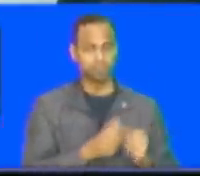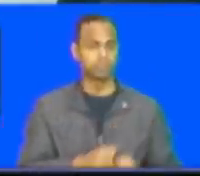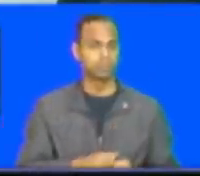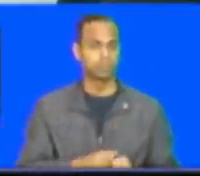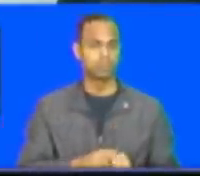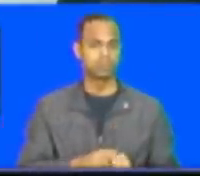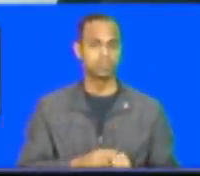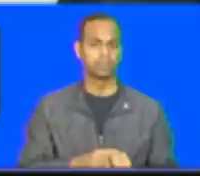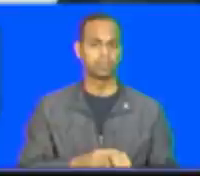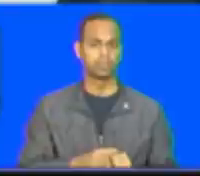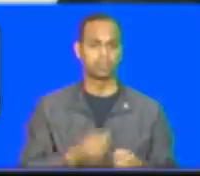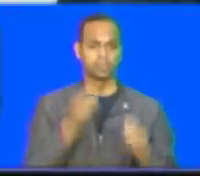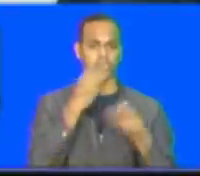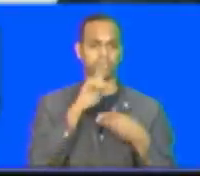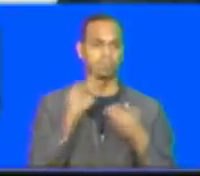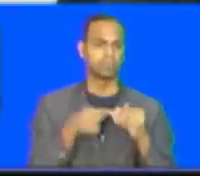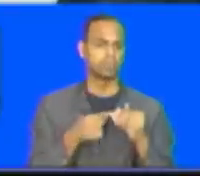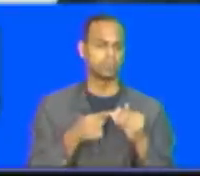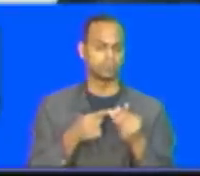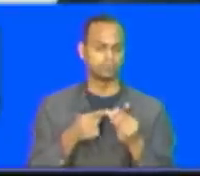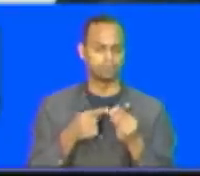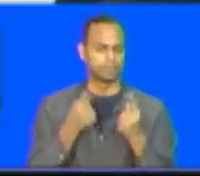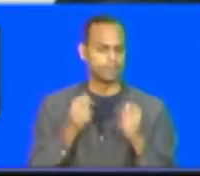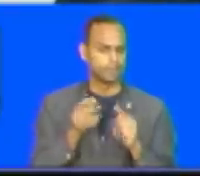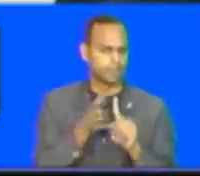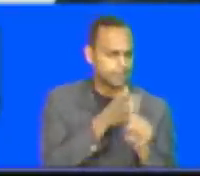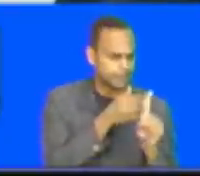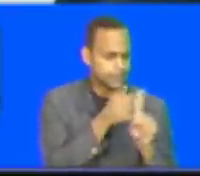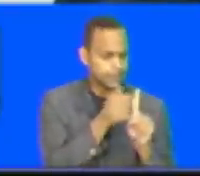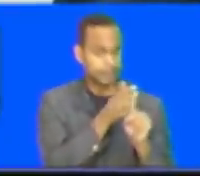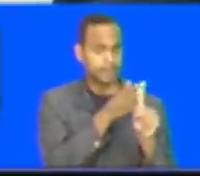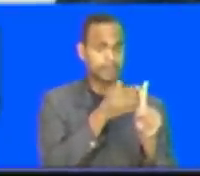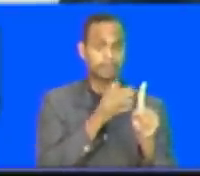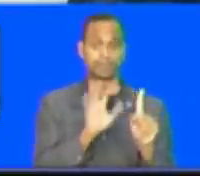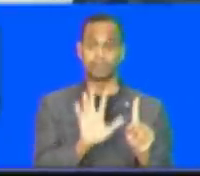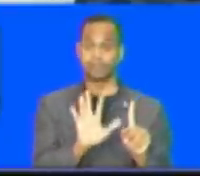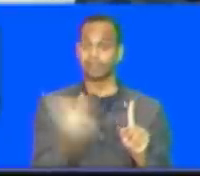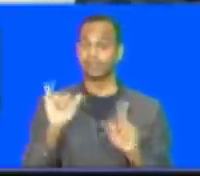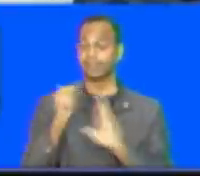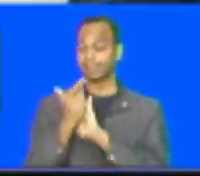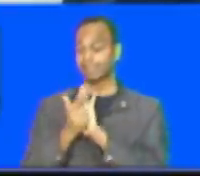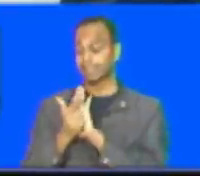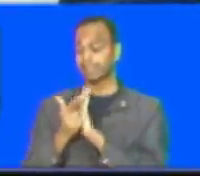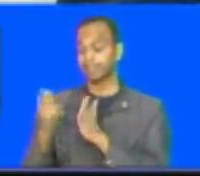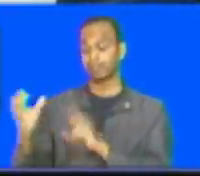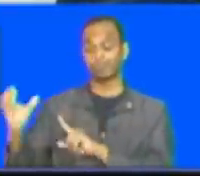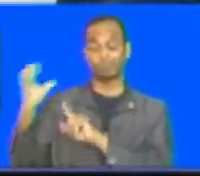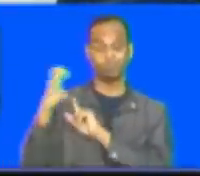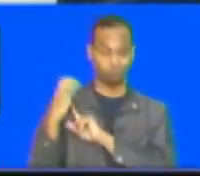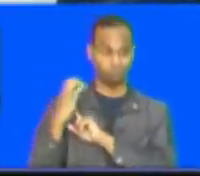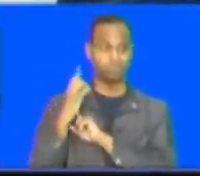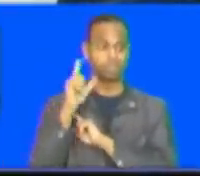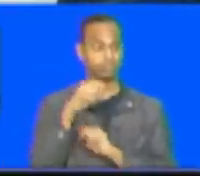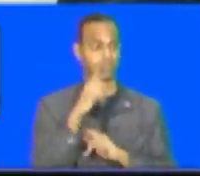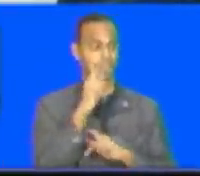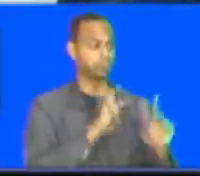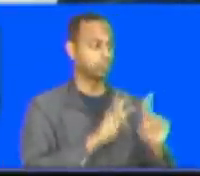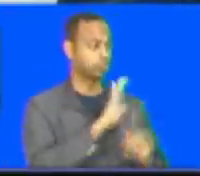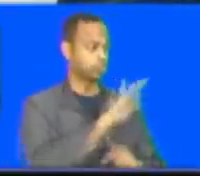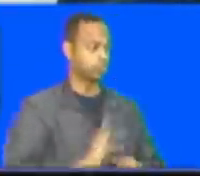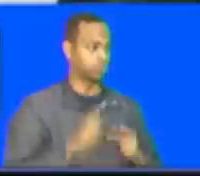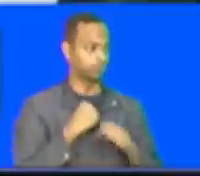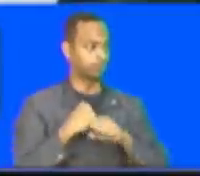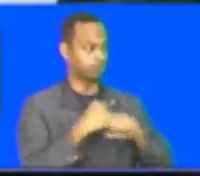conversamos, le tratamos de convencer, pero la ley también faculta a las instituciones a preservarle la vida a